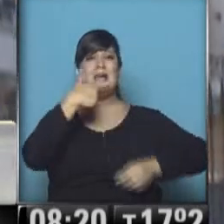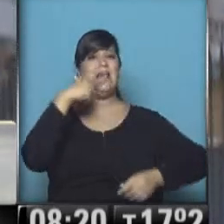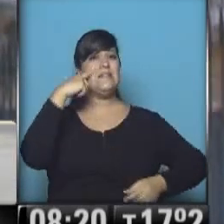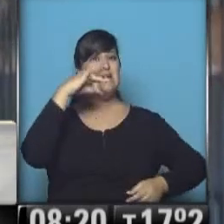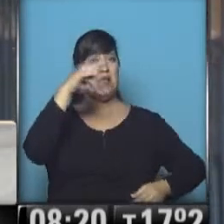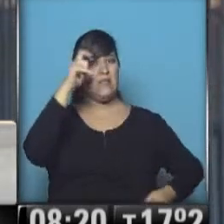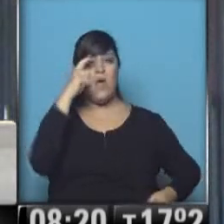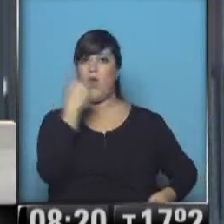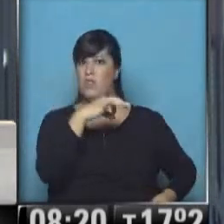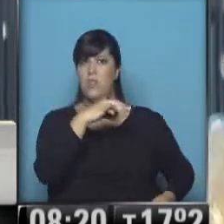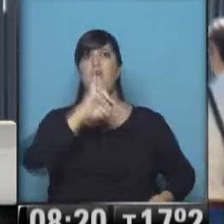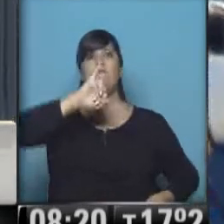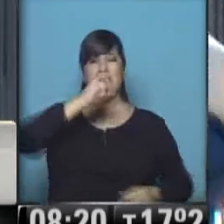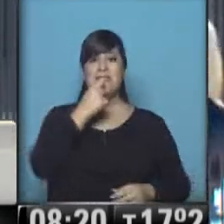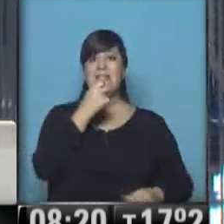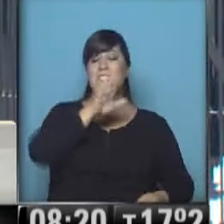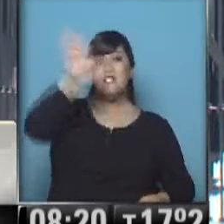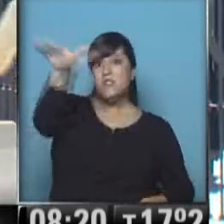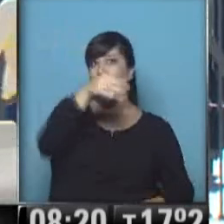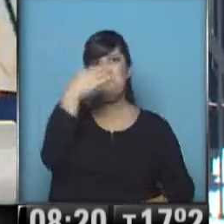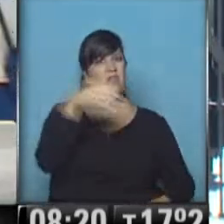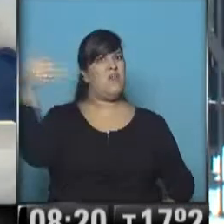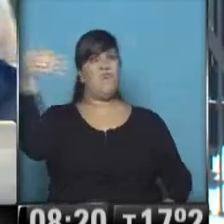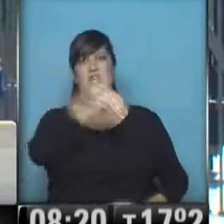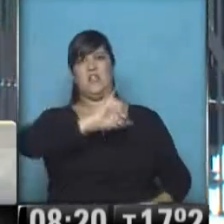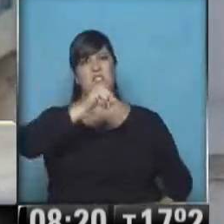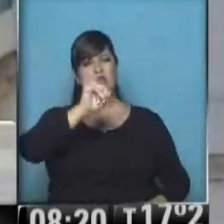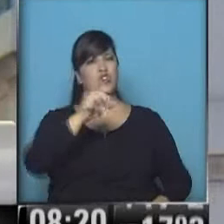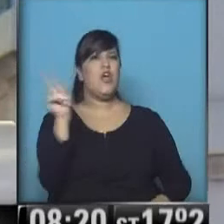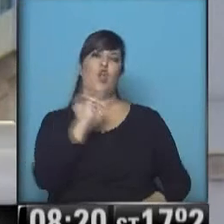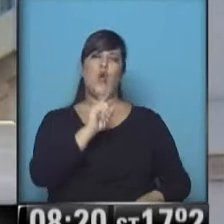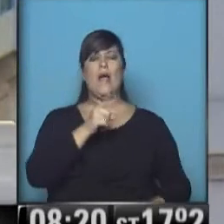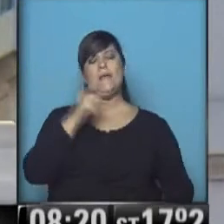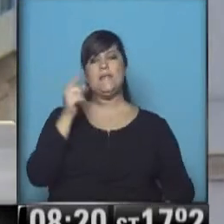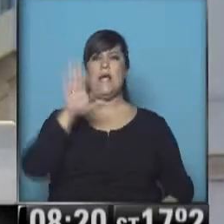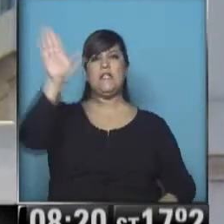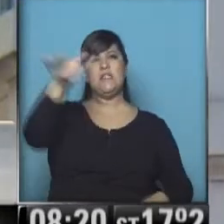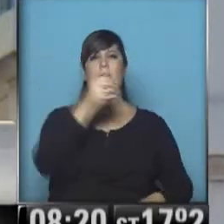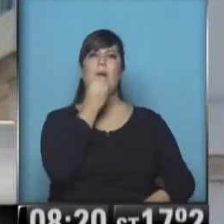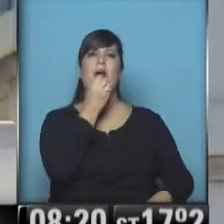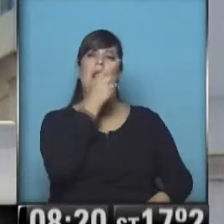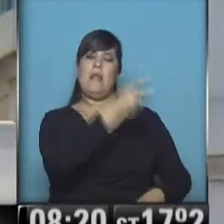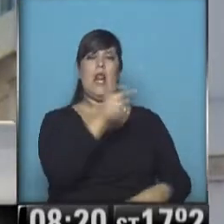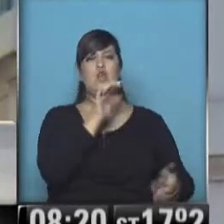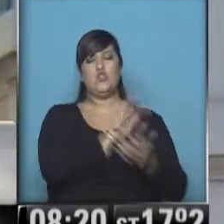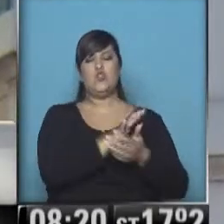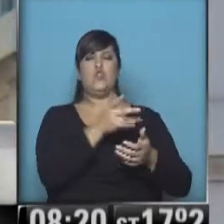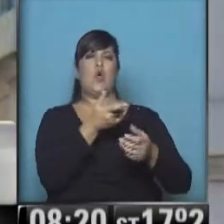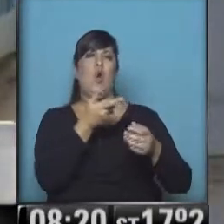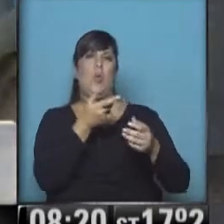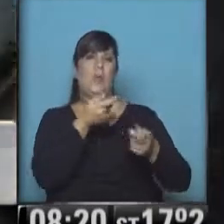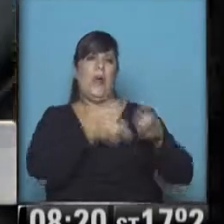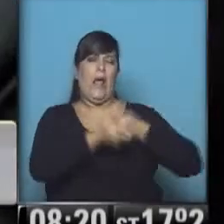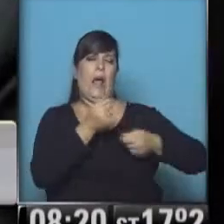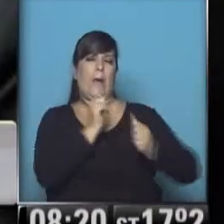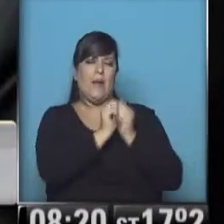de las máximas autoridades la secretaria inteligencia no se lo estaba citando para declarar sobre las denuncias de cimiento ilícito contrabando al